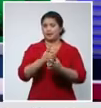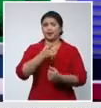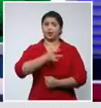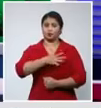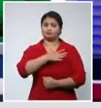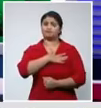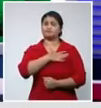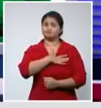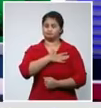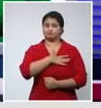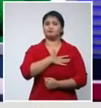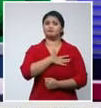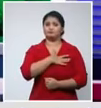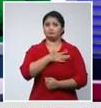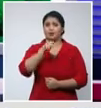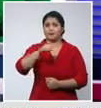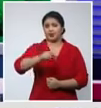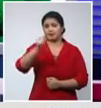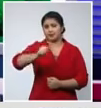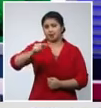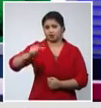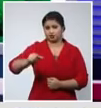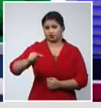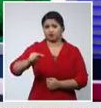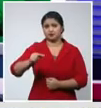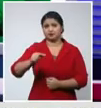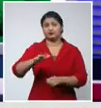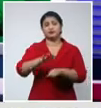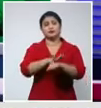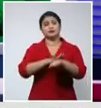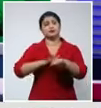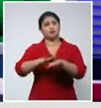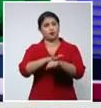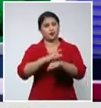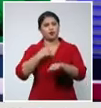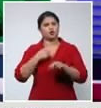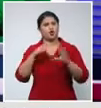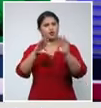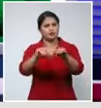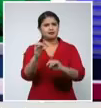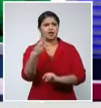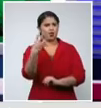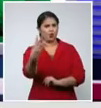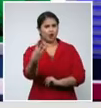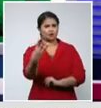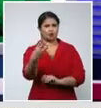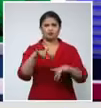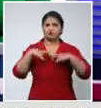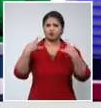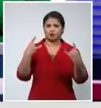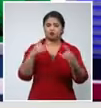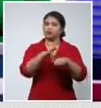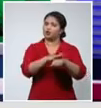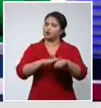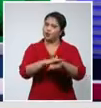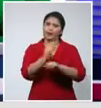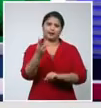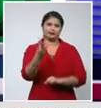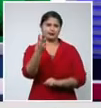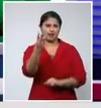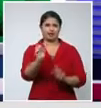a familiares y amistades. Disculpen, yo dije 4 fallecidos, realmente son 3 fallecidos.